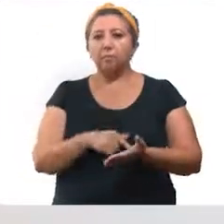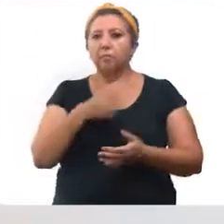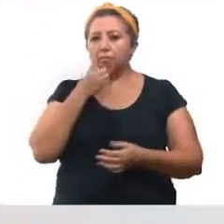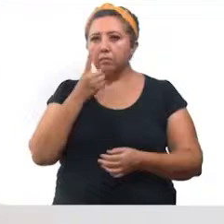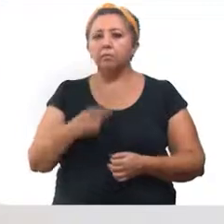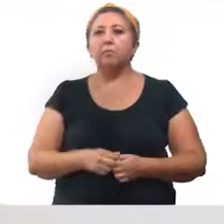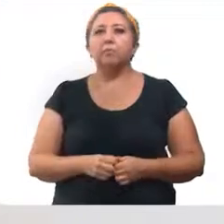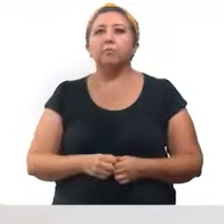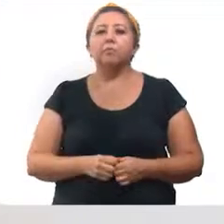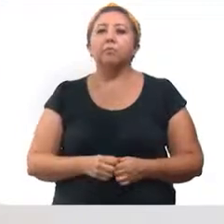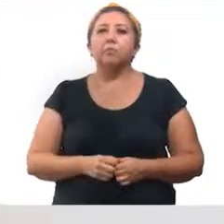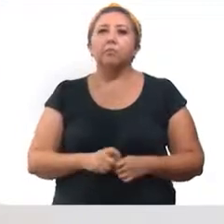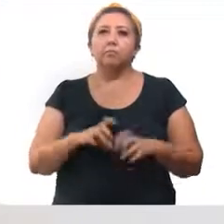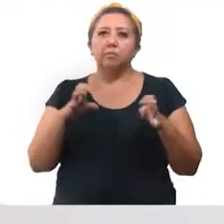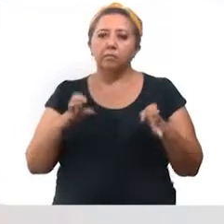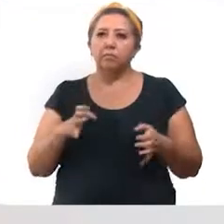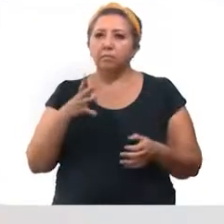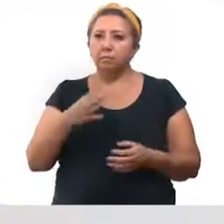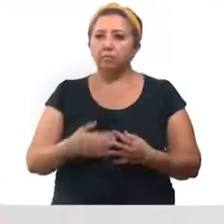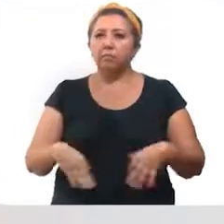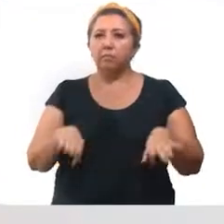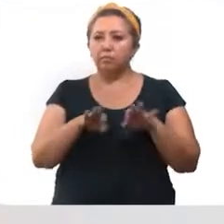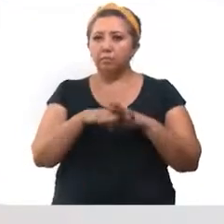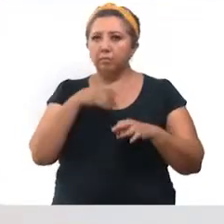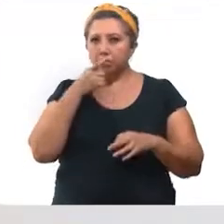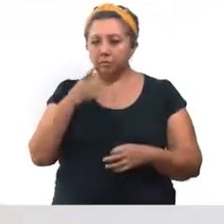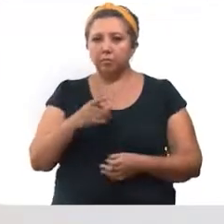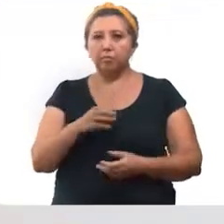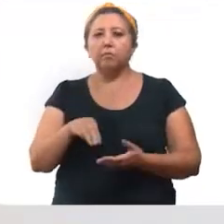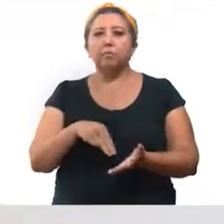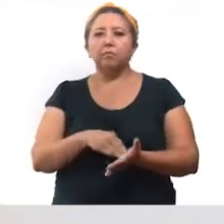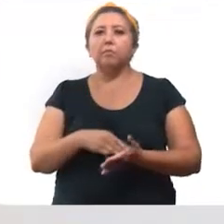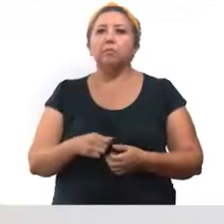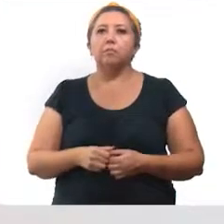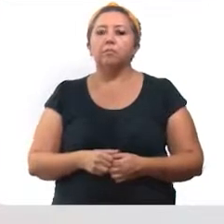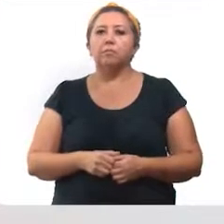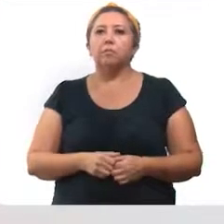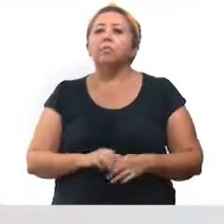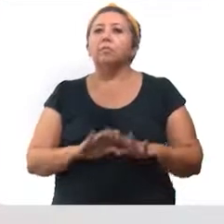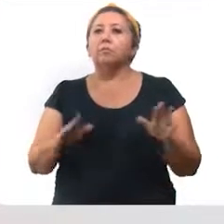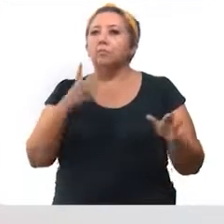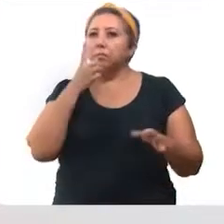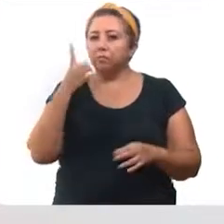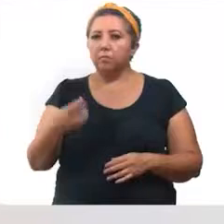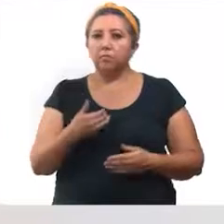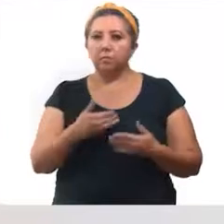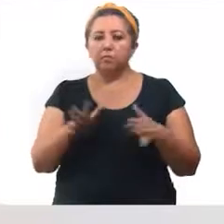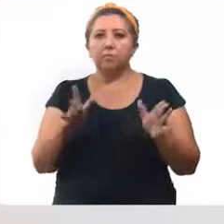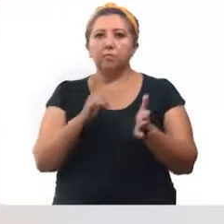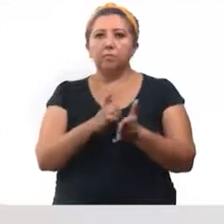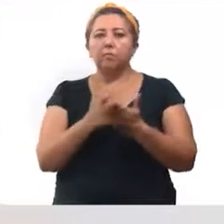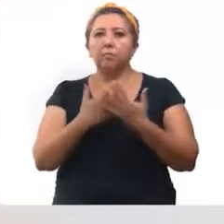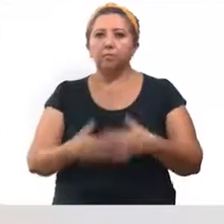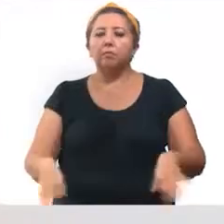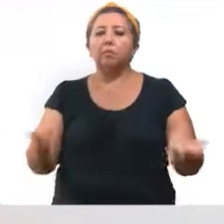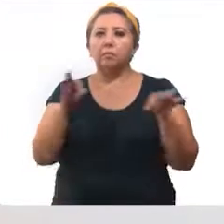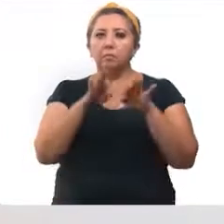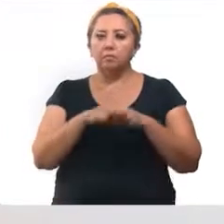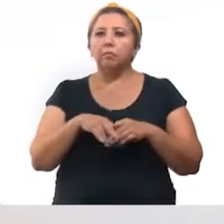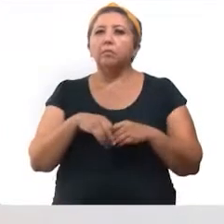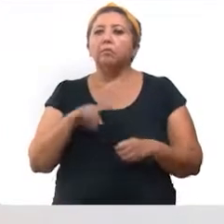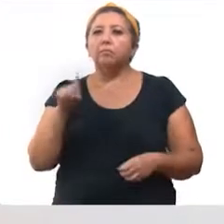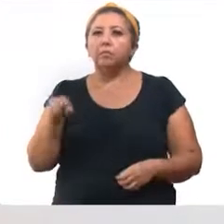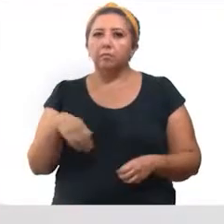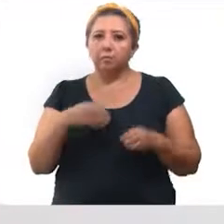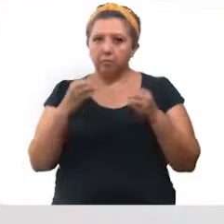módulos de vacunación distribuidos estratégicamente en la ciudad. Como se ha señalado, en la reapertura económica, los